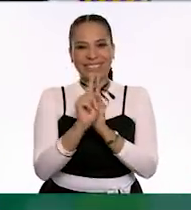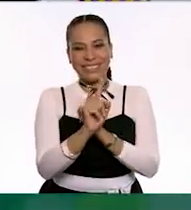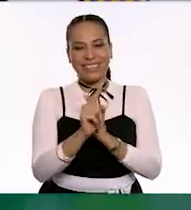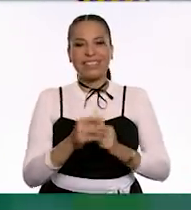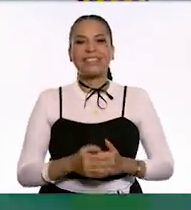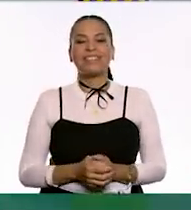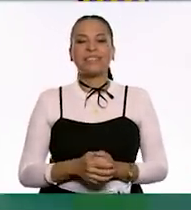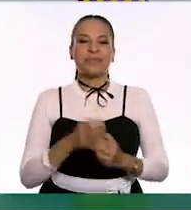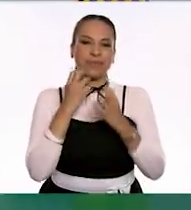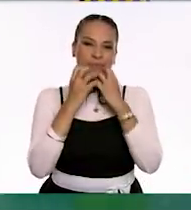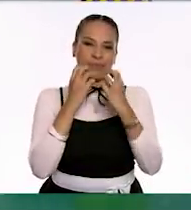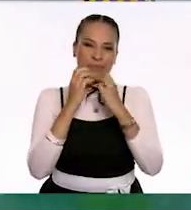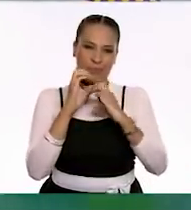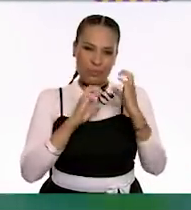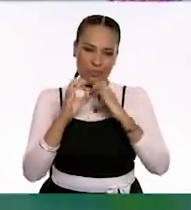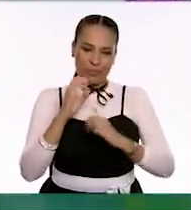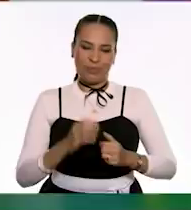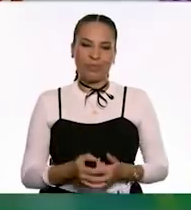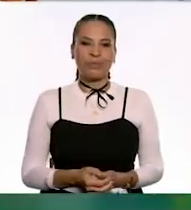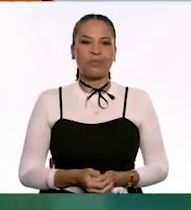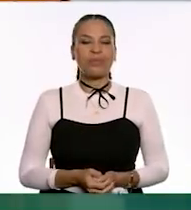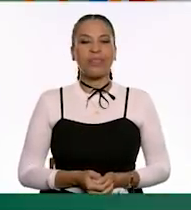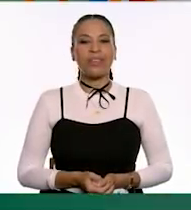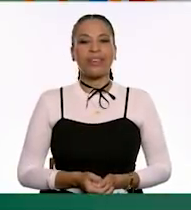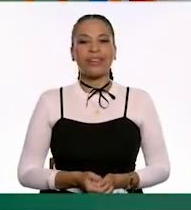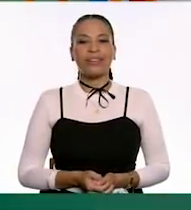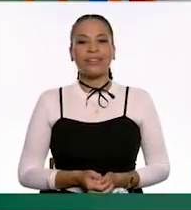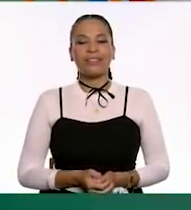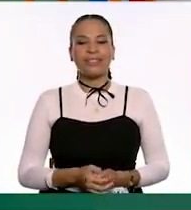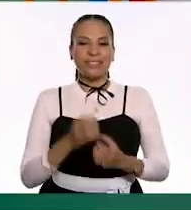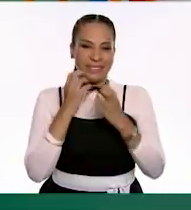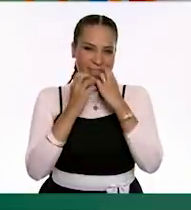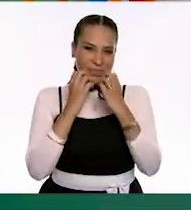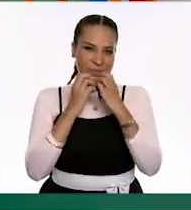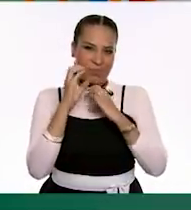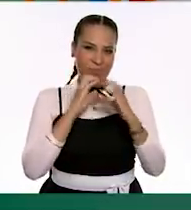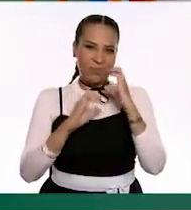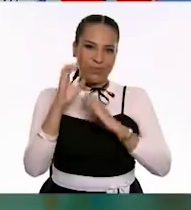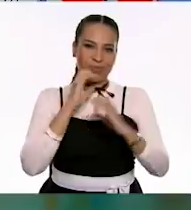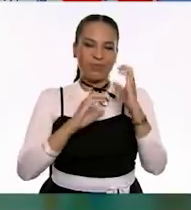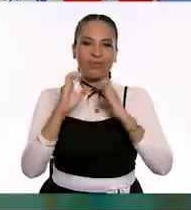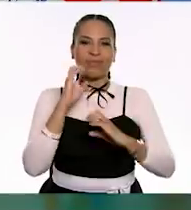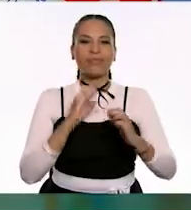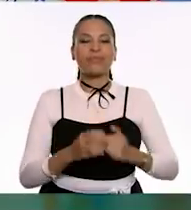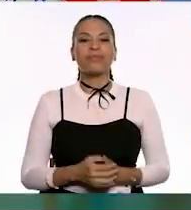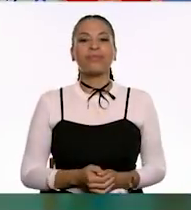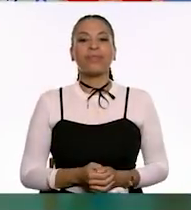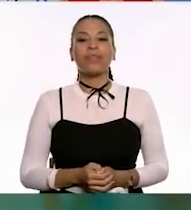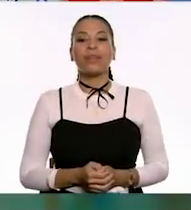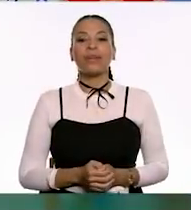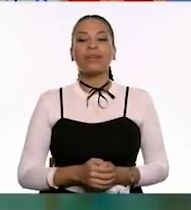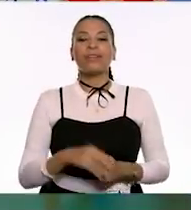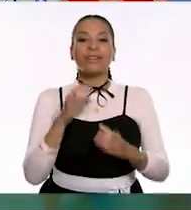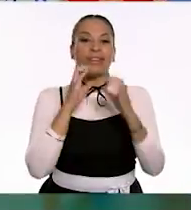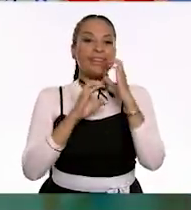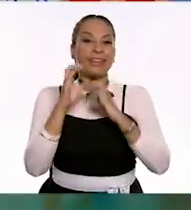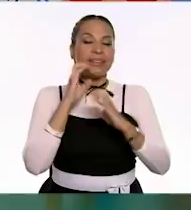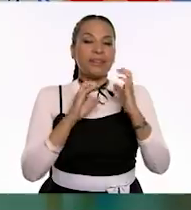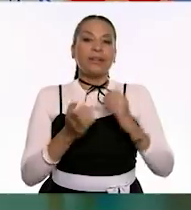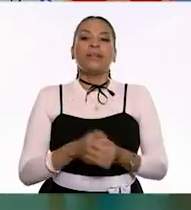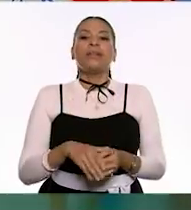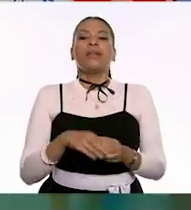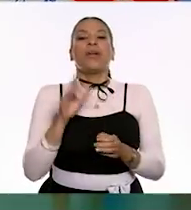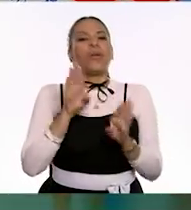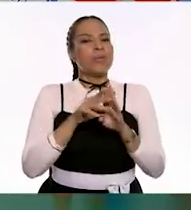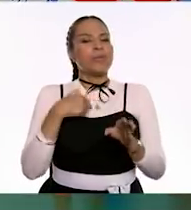tren. Chiqui, chiqui, chiqui, chiqui, chiqui, chiqui, tren. Chiqui, chiqui, chiqui, chiqui, chiqui, chiqui, tren. Andar en tren. ¿Cómo